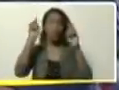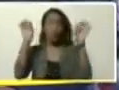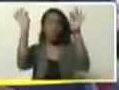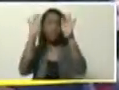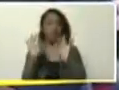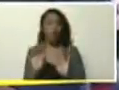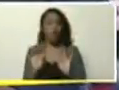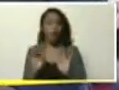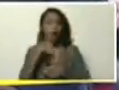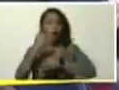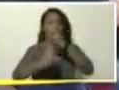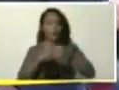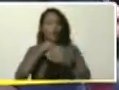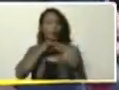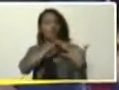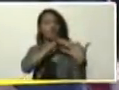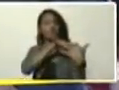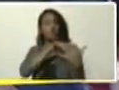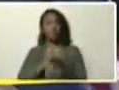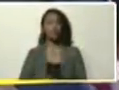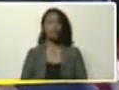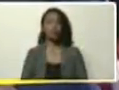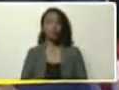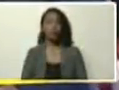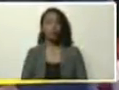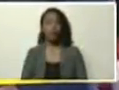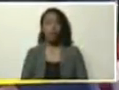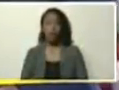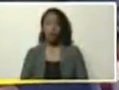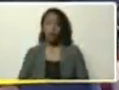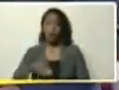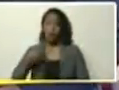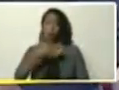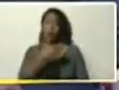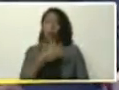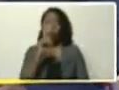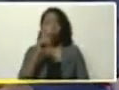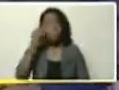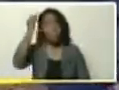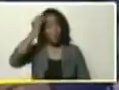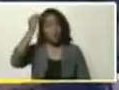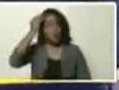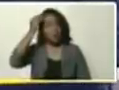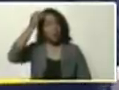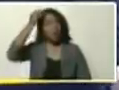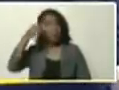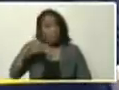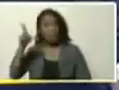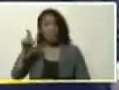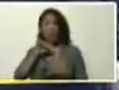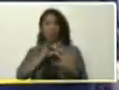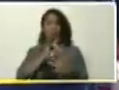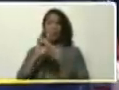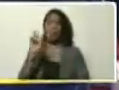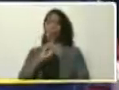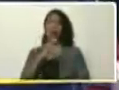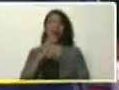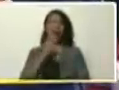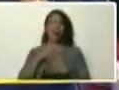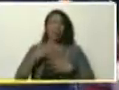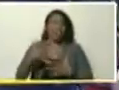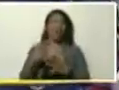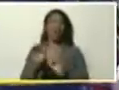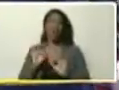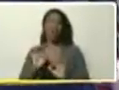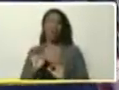formas de hacer la guerra, cuando unos creyeron que esa batalla no se podía ganar, que